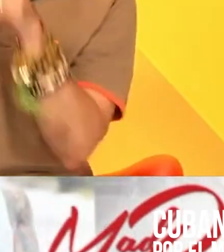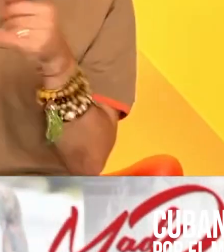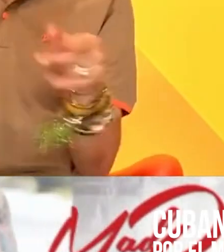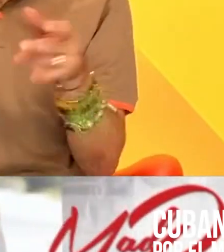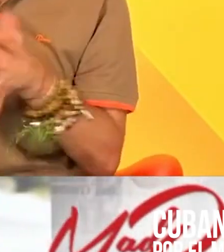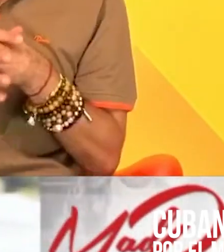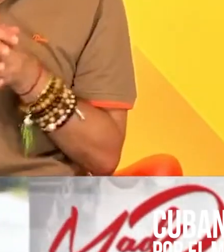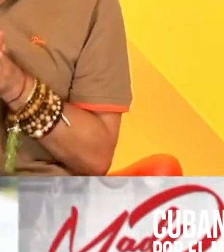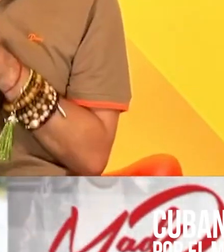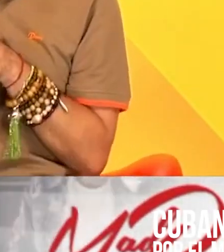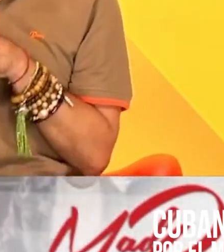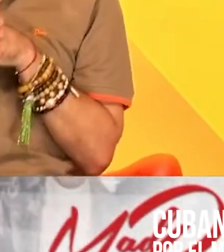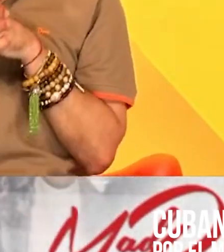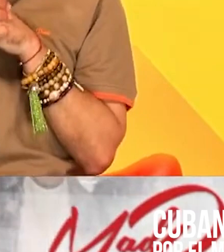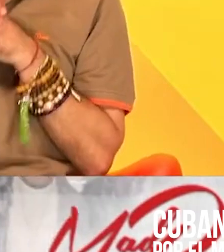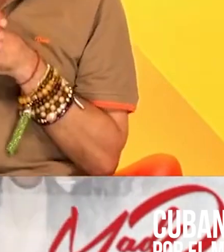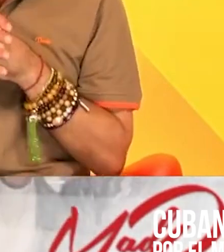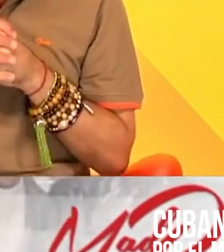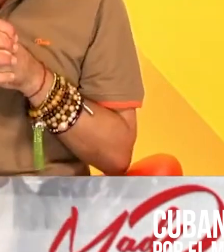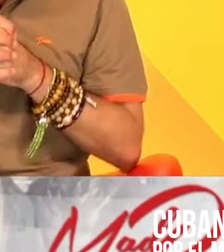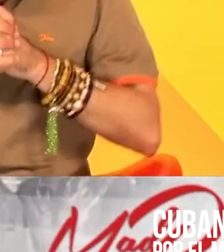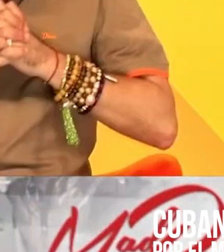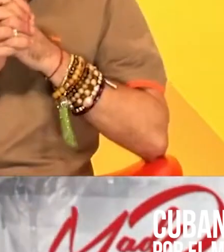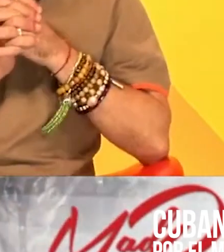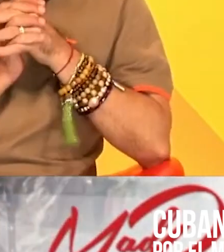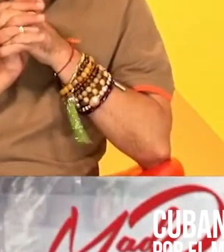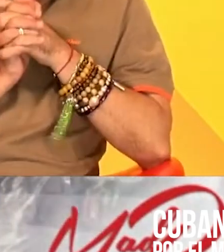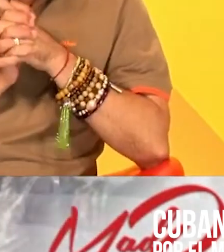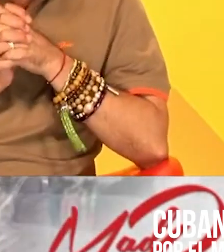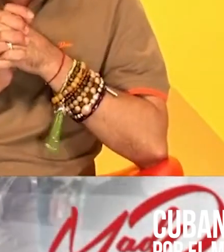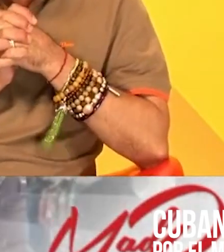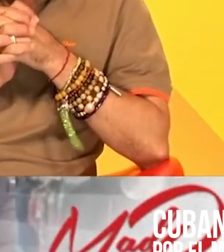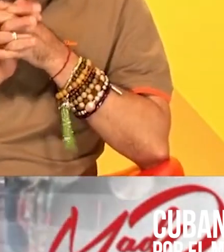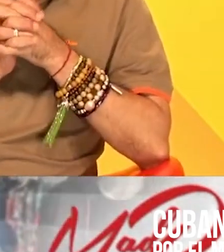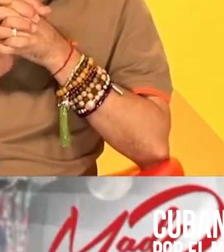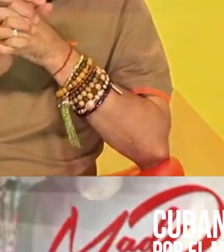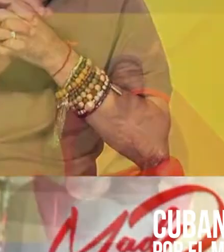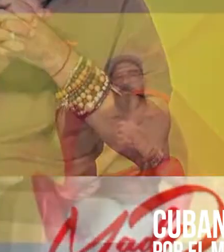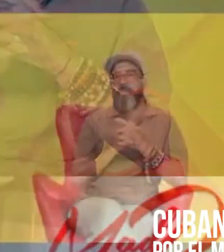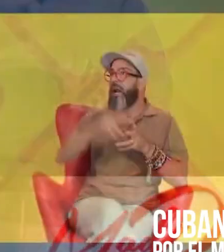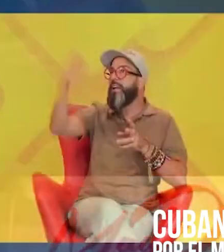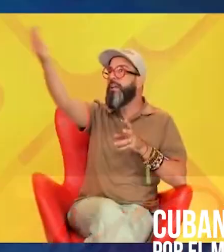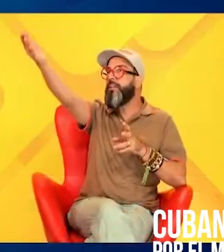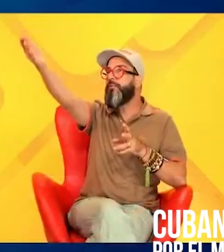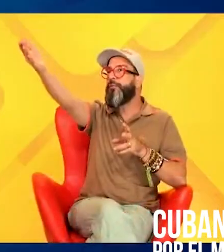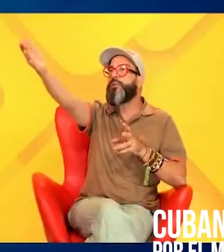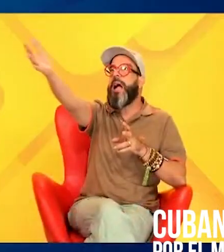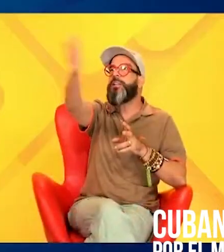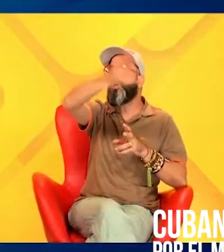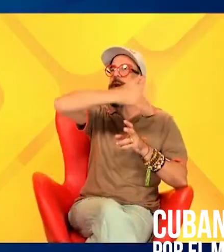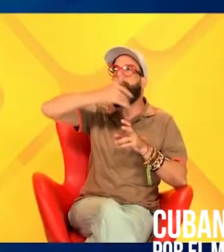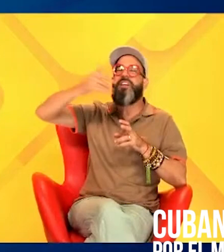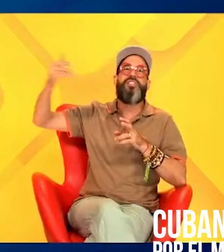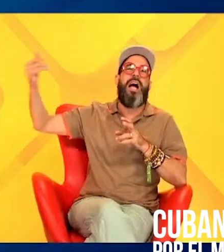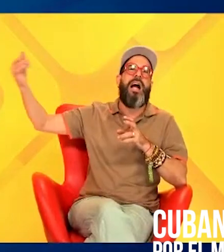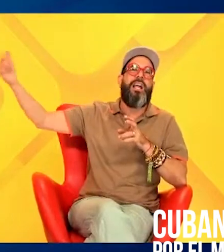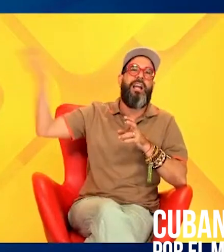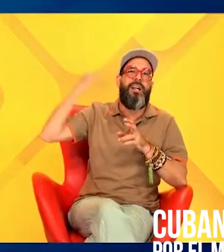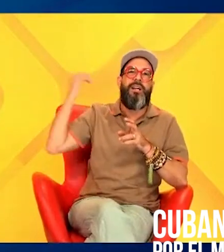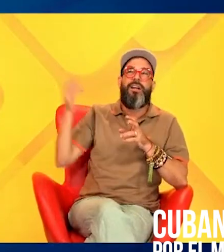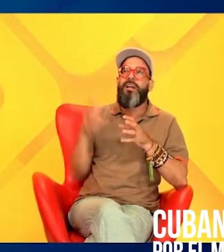Aarón ella se quedó en Los Ángeles con su amiguita Ana de armas mira ahí Disfrutando del